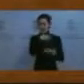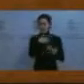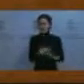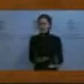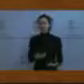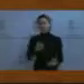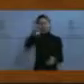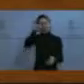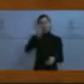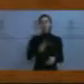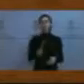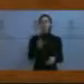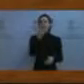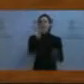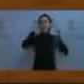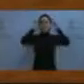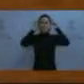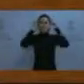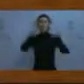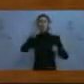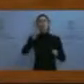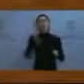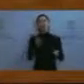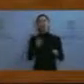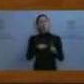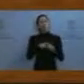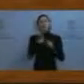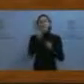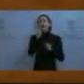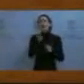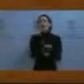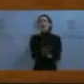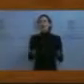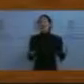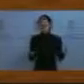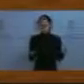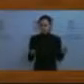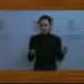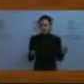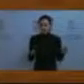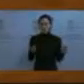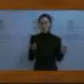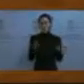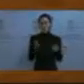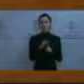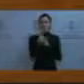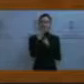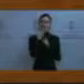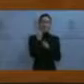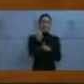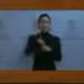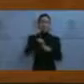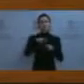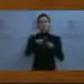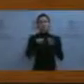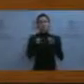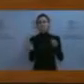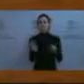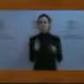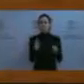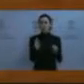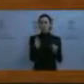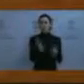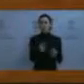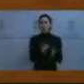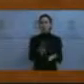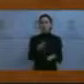ni si se dieron, ni cómo se dieron, ni a quién. Sí conocemos por alguna actuación, no del Principado, sino en vía judicial,